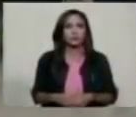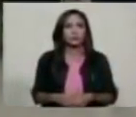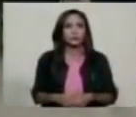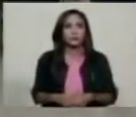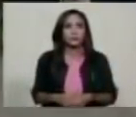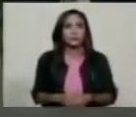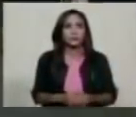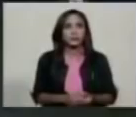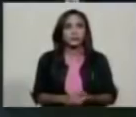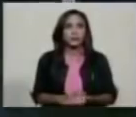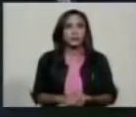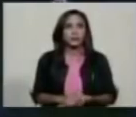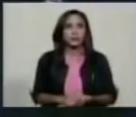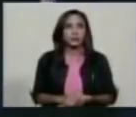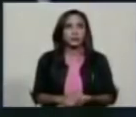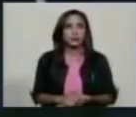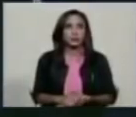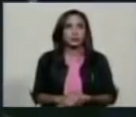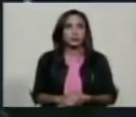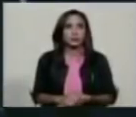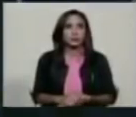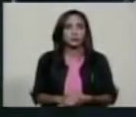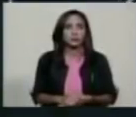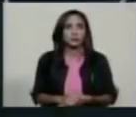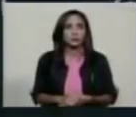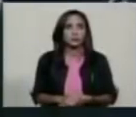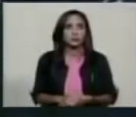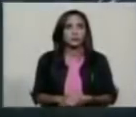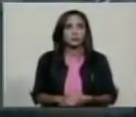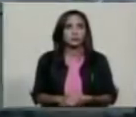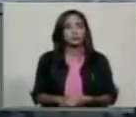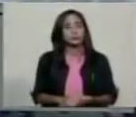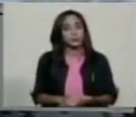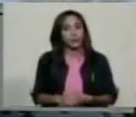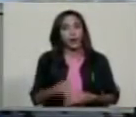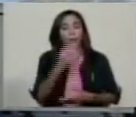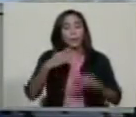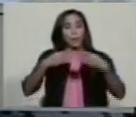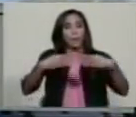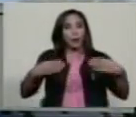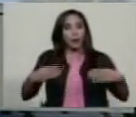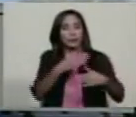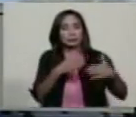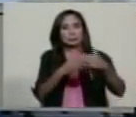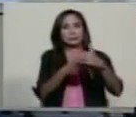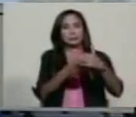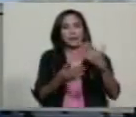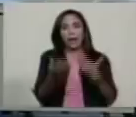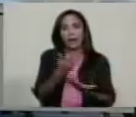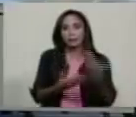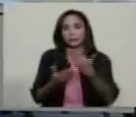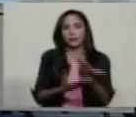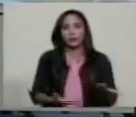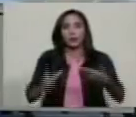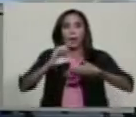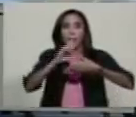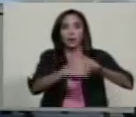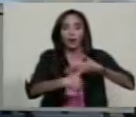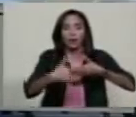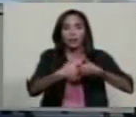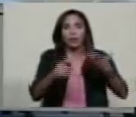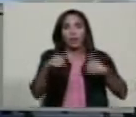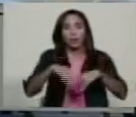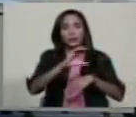intrigas de Mike Pompeo en su visita a Panamá contra las relaciones entre América Latina, el Caribe